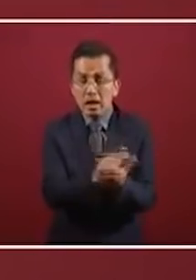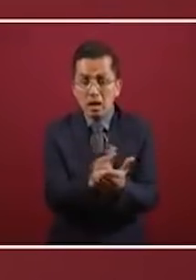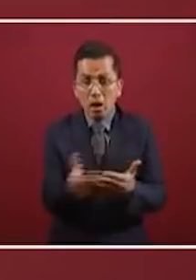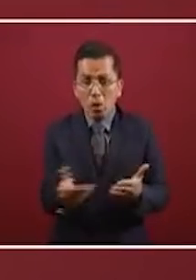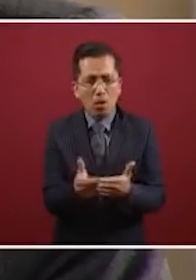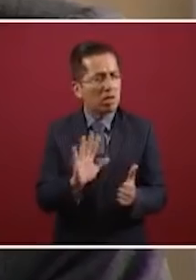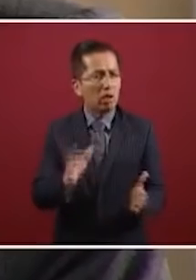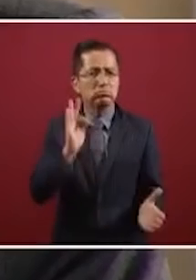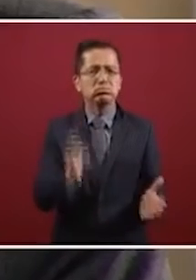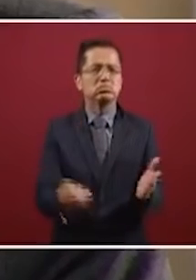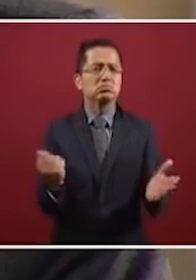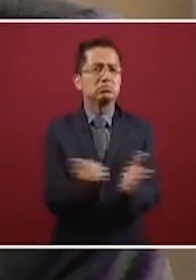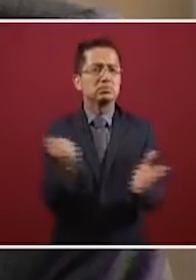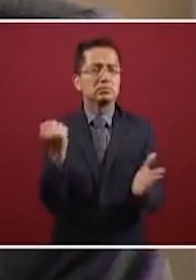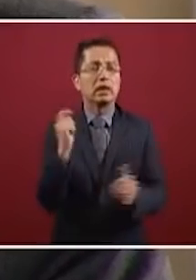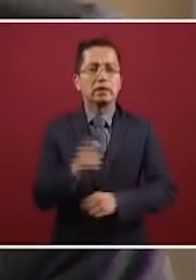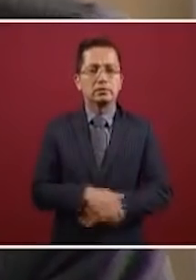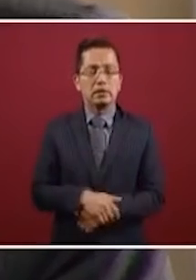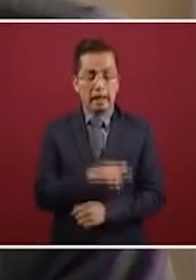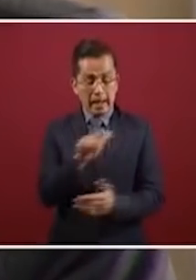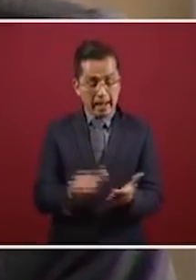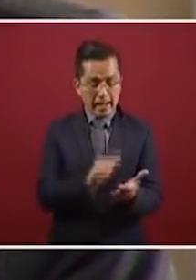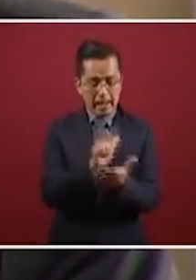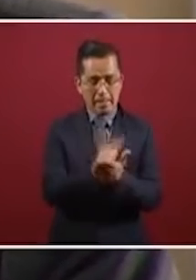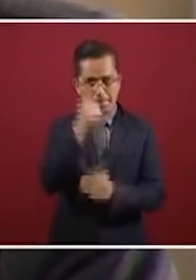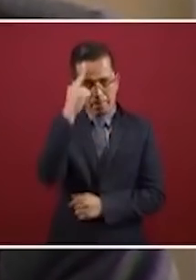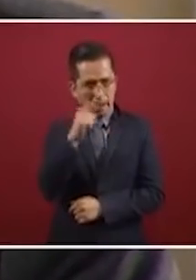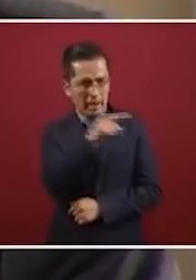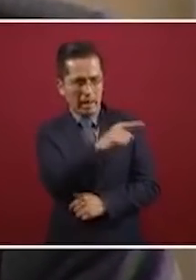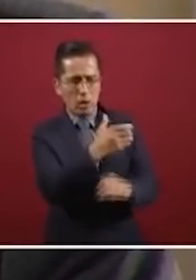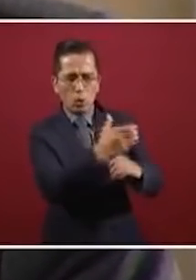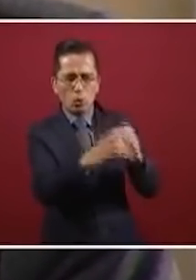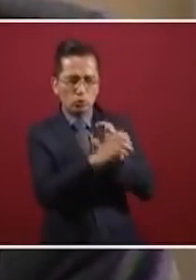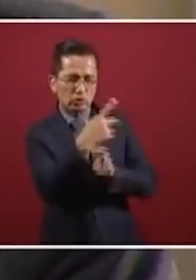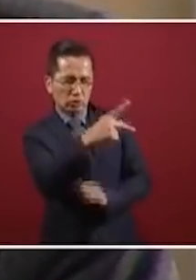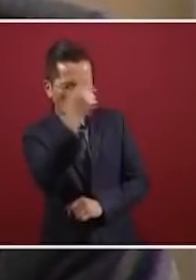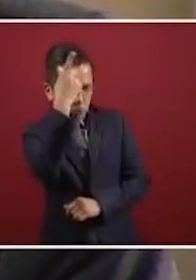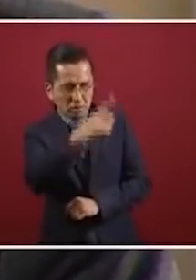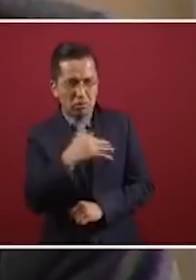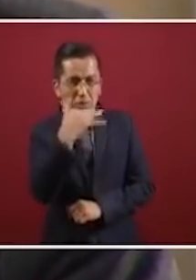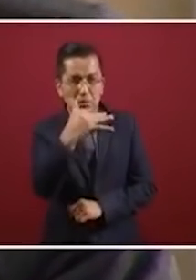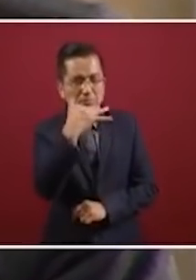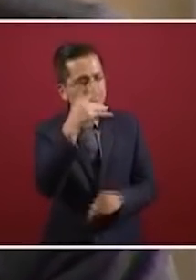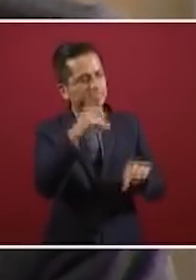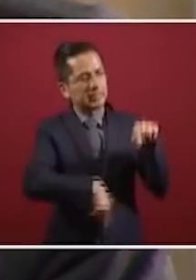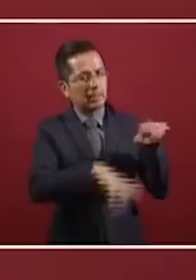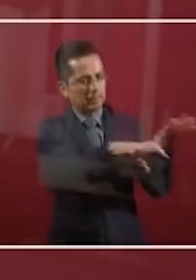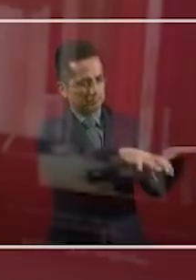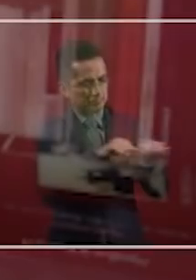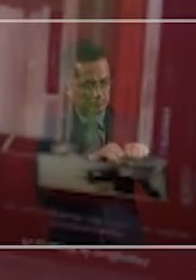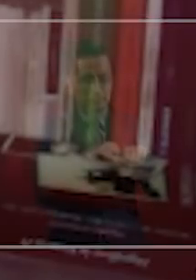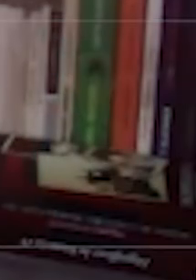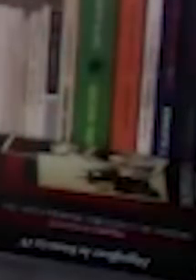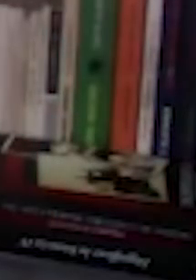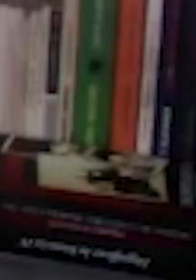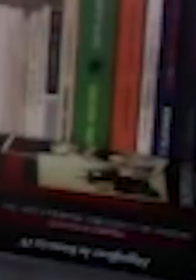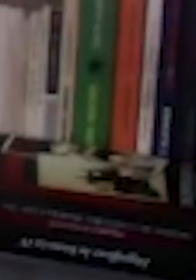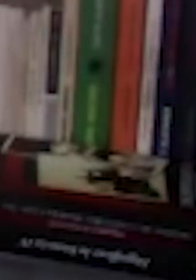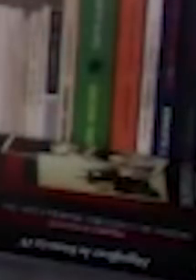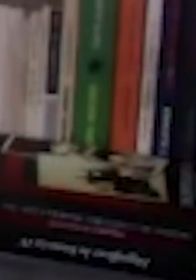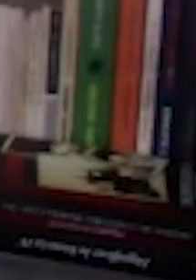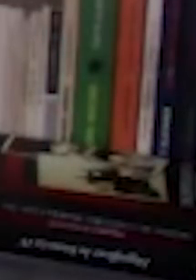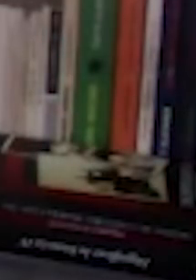sánchez cordero han logrado lo que la oposición no pudo exhibir al gobierno de lópez obrador